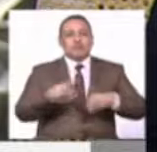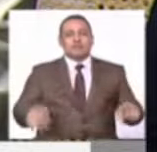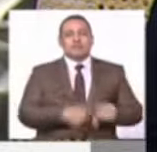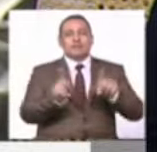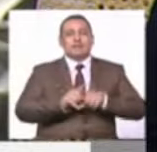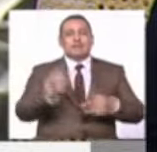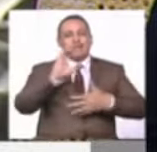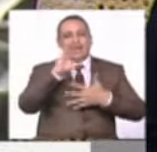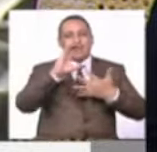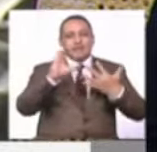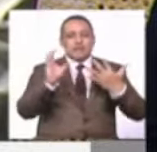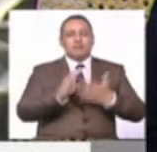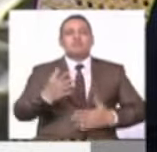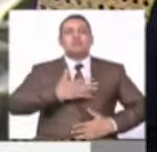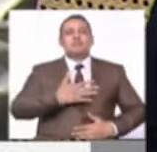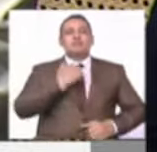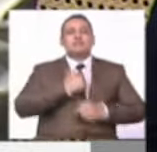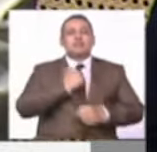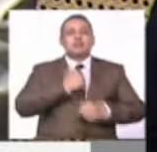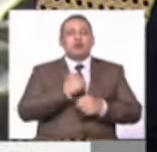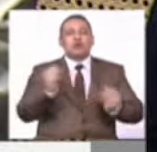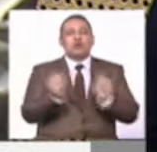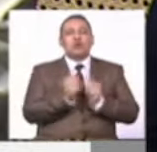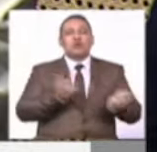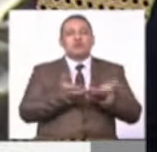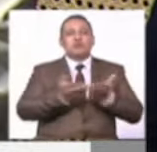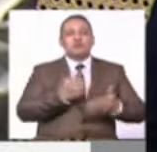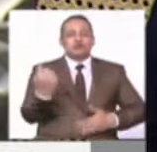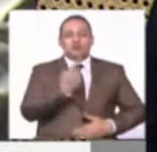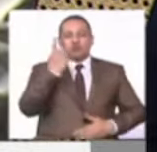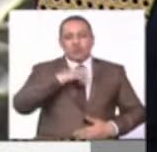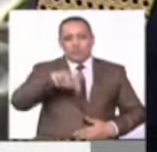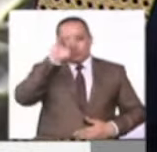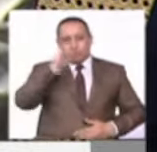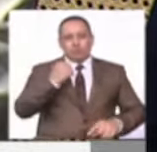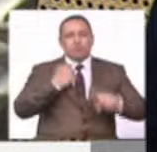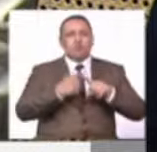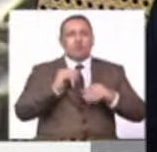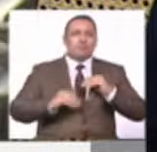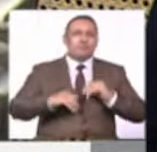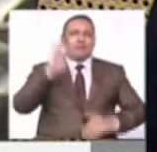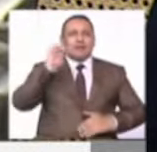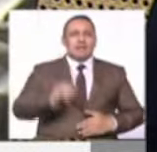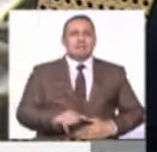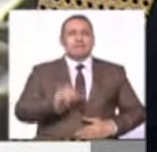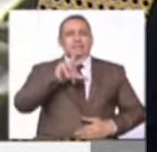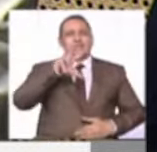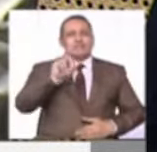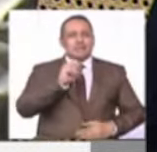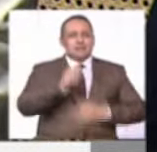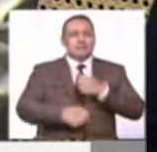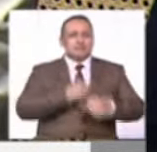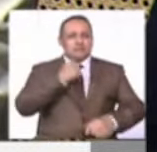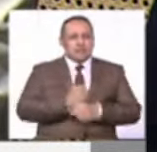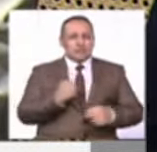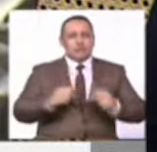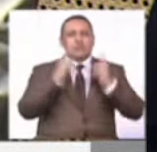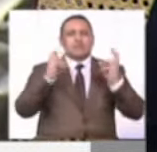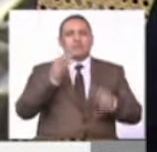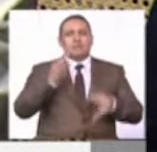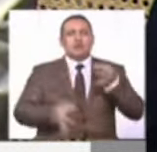ha caracterizado mi labor al Servicio del país por más de tres décadas en el ámbito de